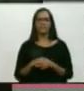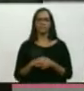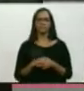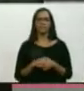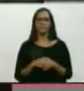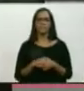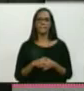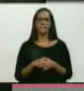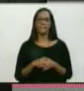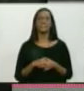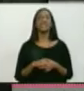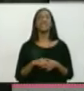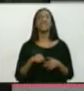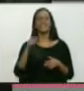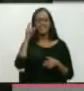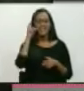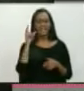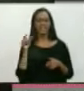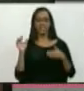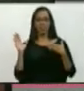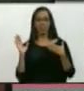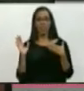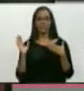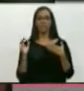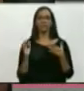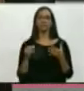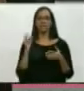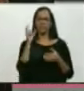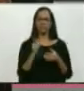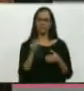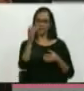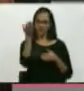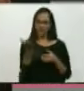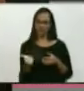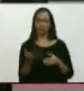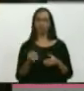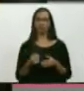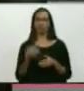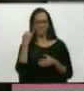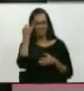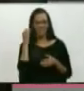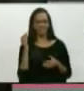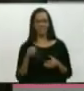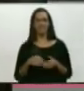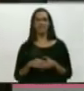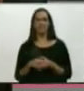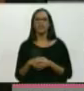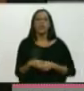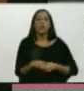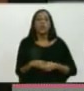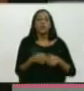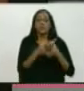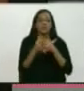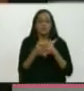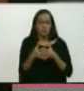Ellos supieron, fue el día en que él se juramenta que el personaje era él. Imagínate los gringos, los maquiavélicos que son.